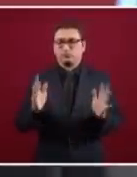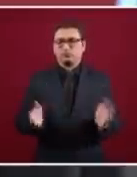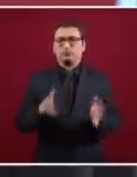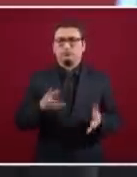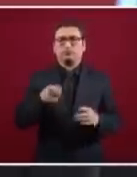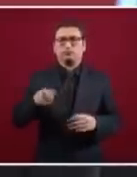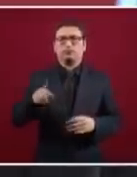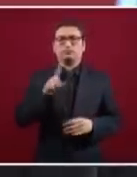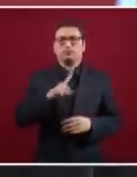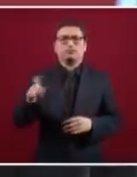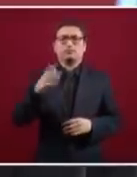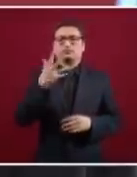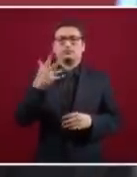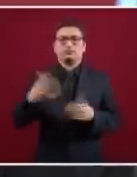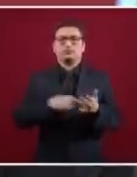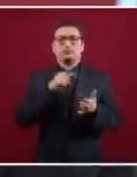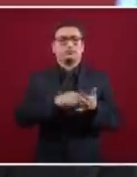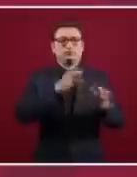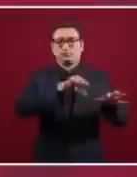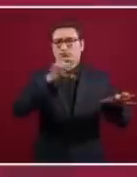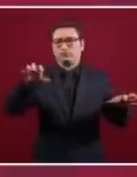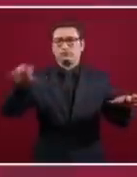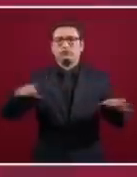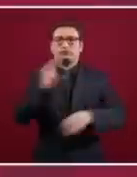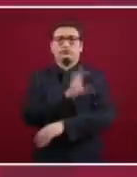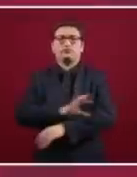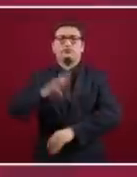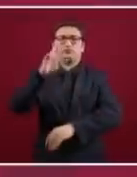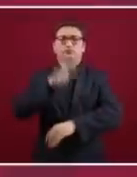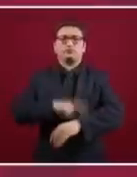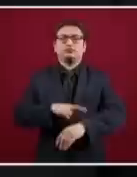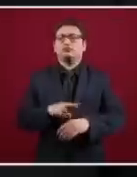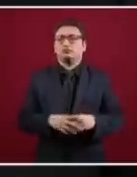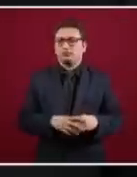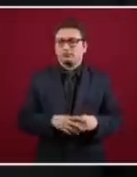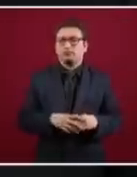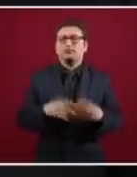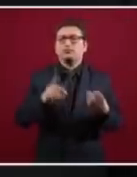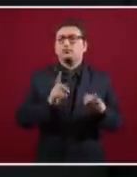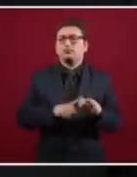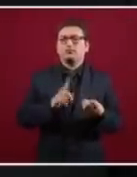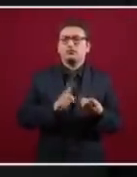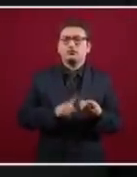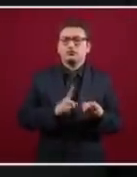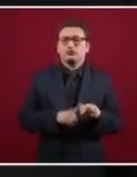150 coordinaciones cerca d